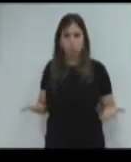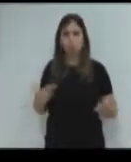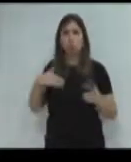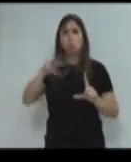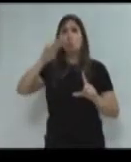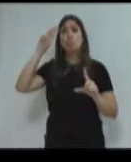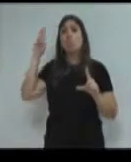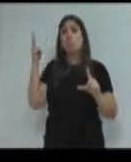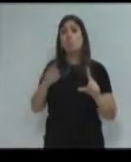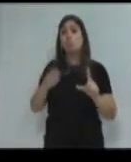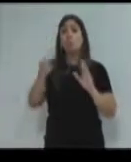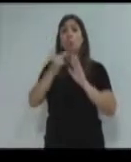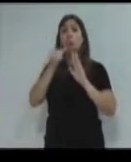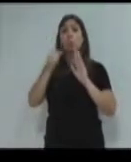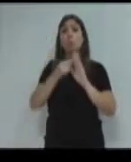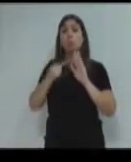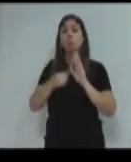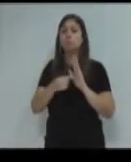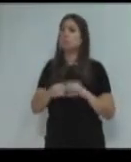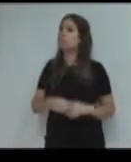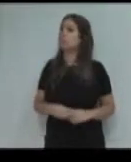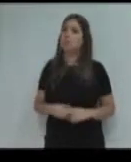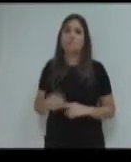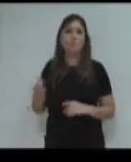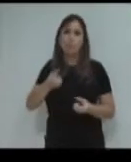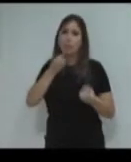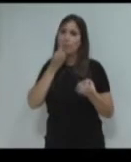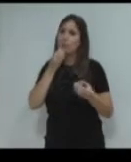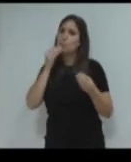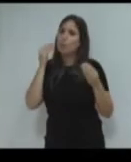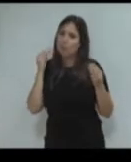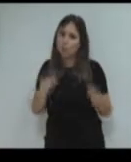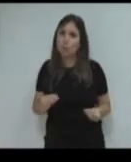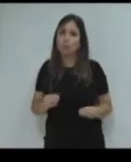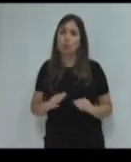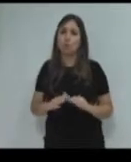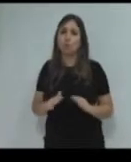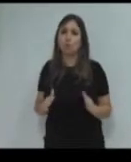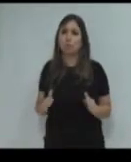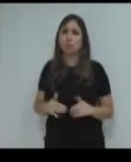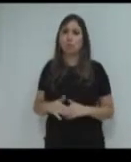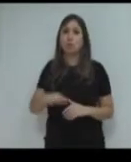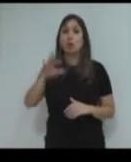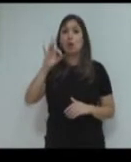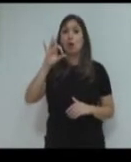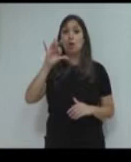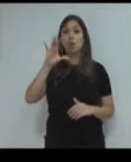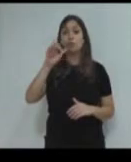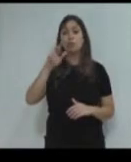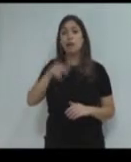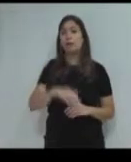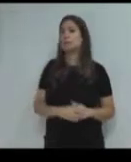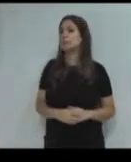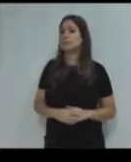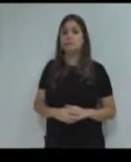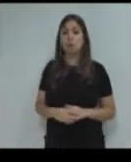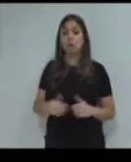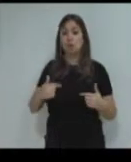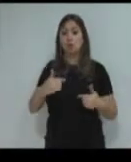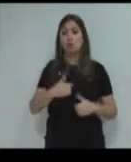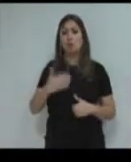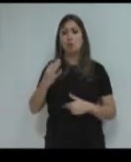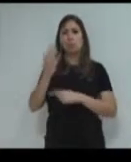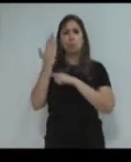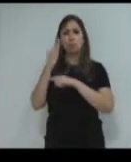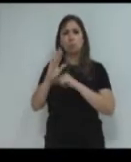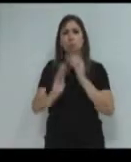los PowerPoint tienen que contener información, ¿no? Y esa información... Yo la pondría, es decir, Deberías de si yo hago esa incorporar presentación de alguna